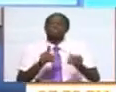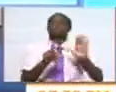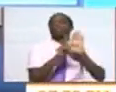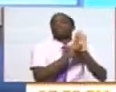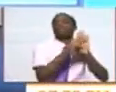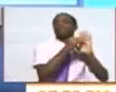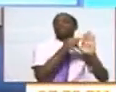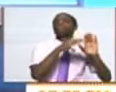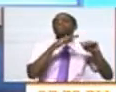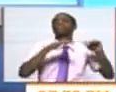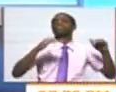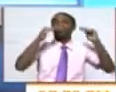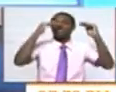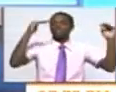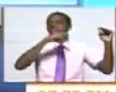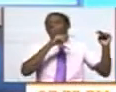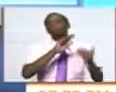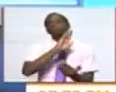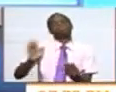Ojalá